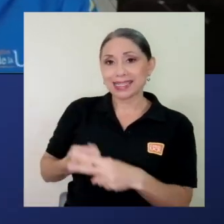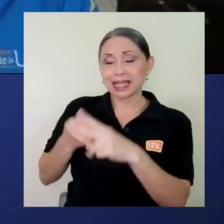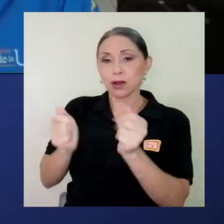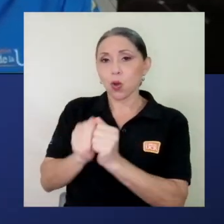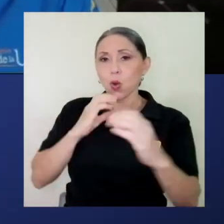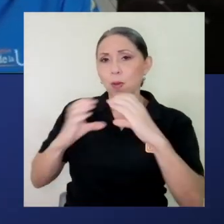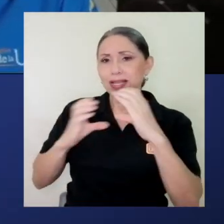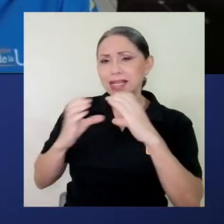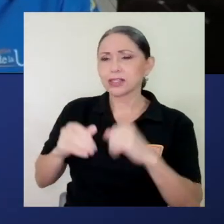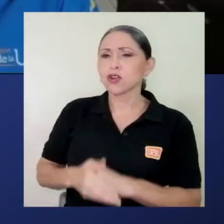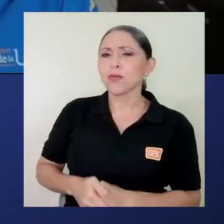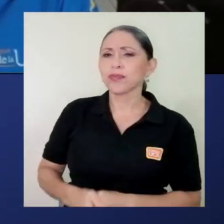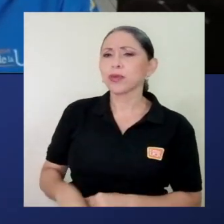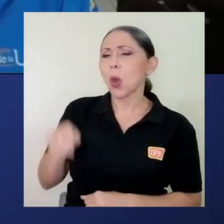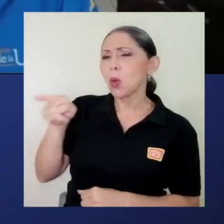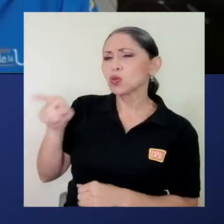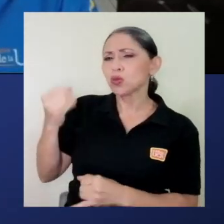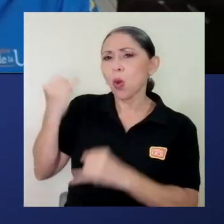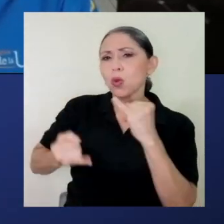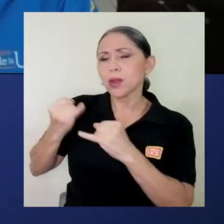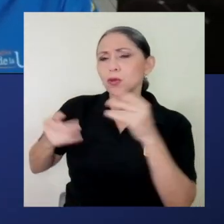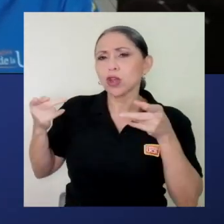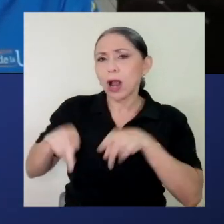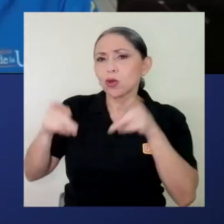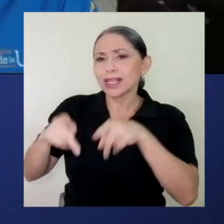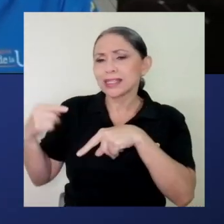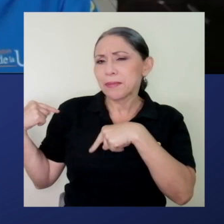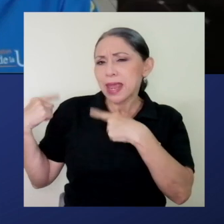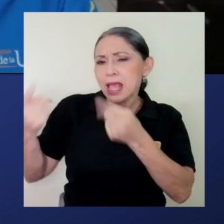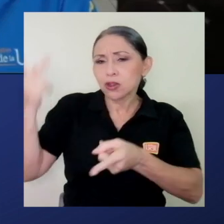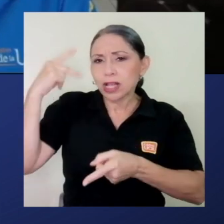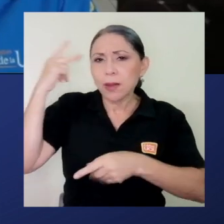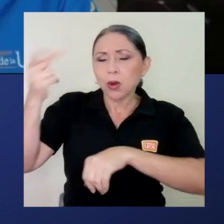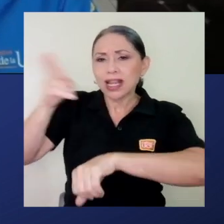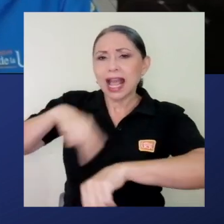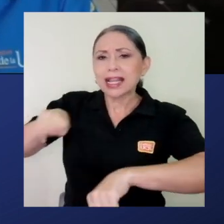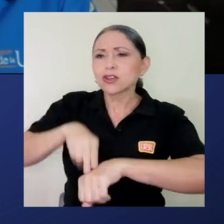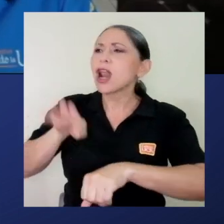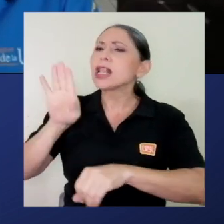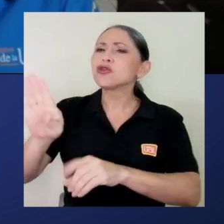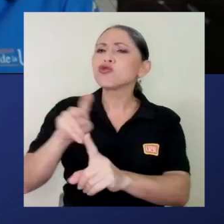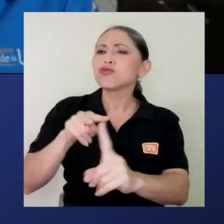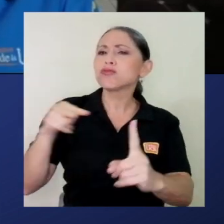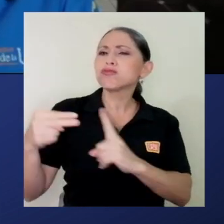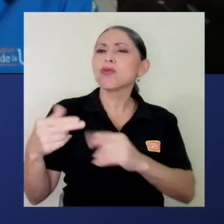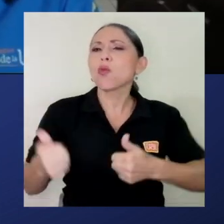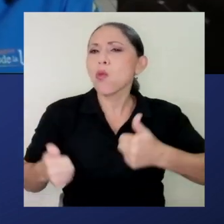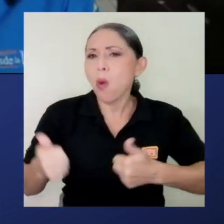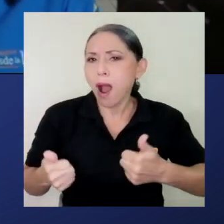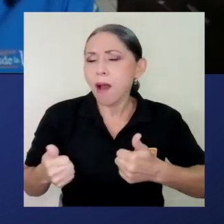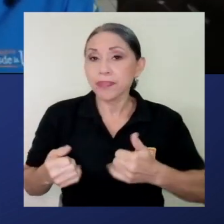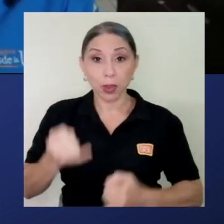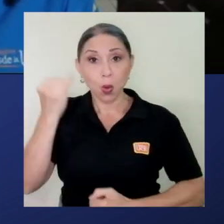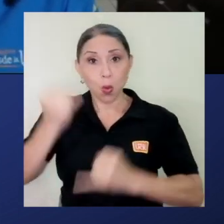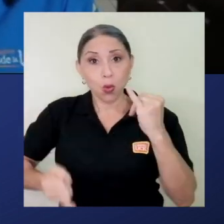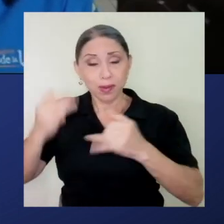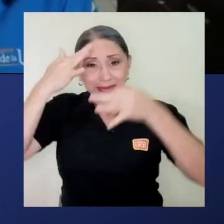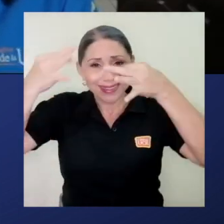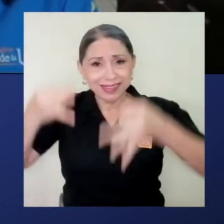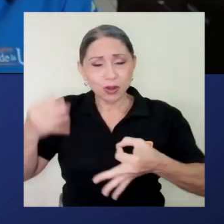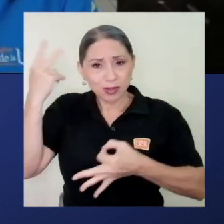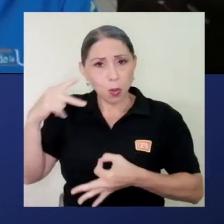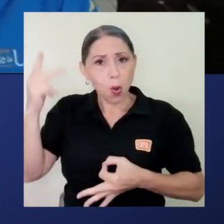preguntarle qué lectura hace usted de los últimos acontecimientos de la política nacional y sobre todo de las últimas